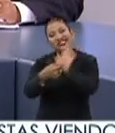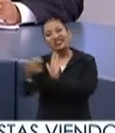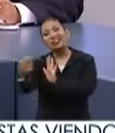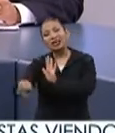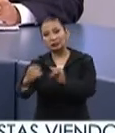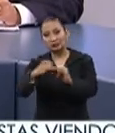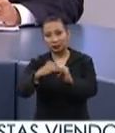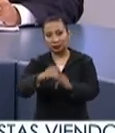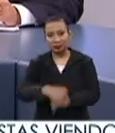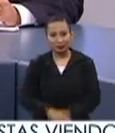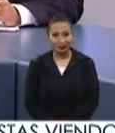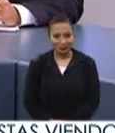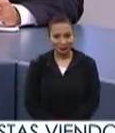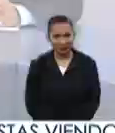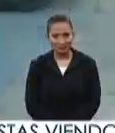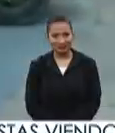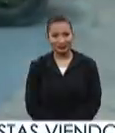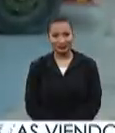esta institución.